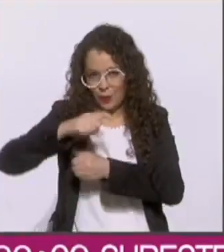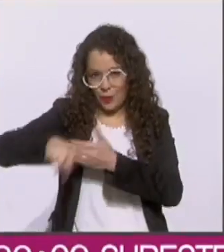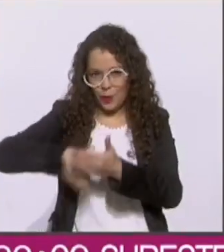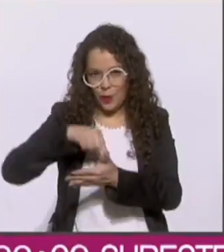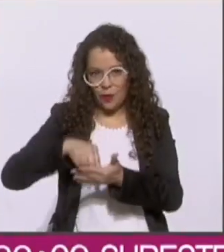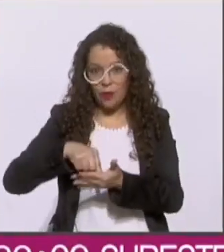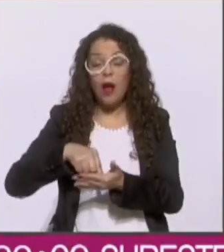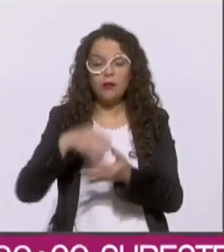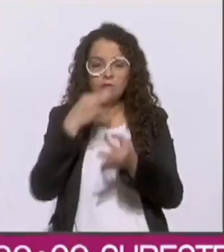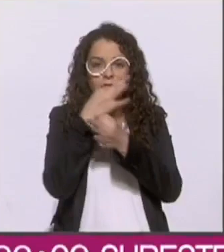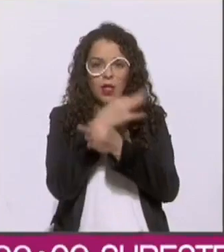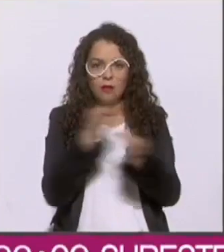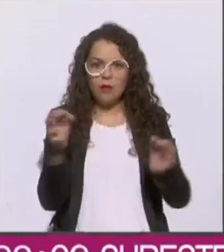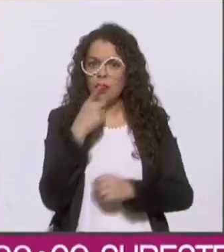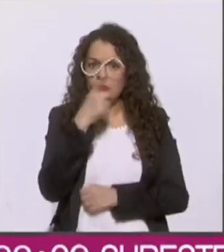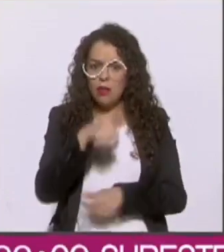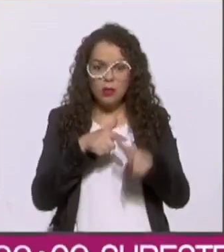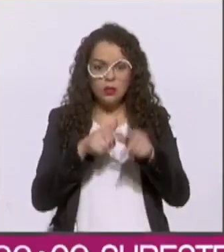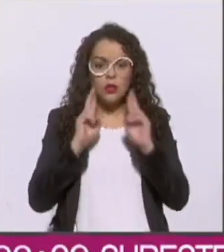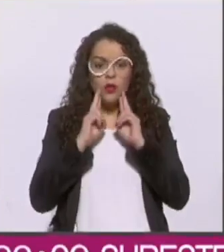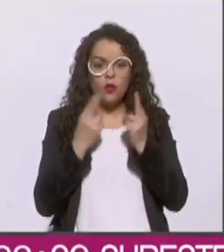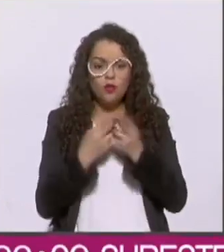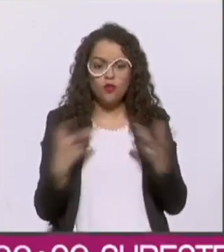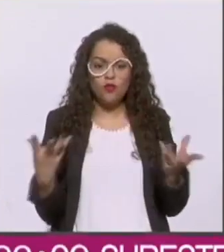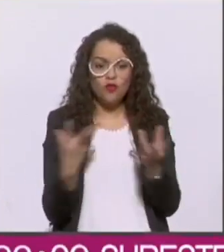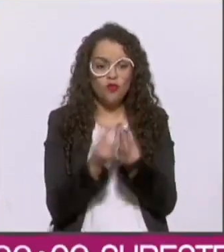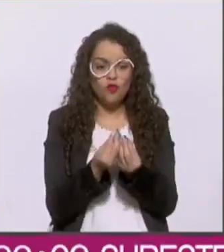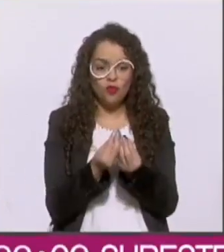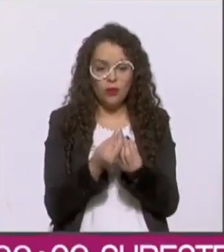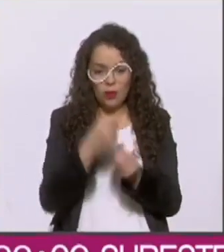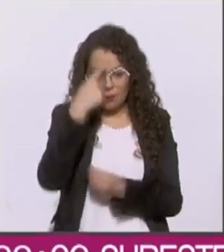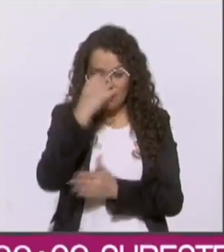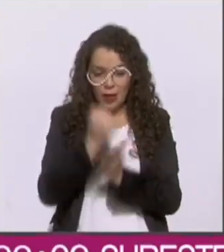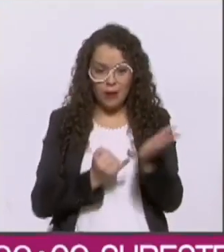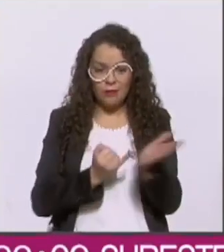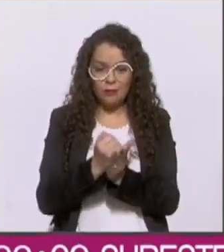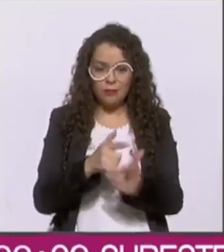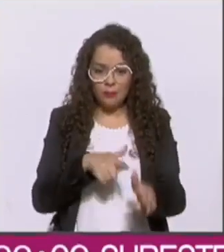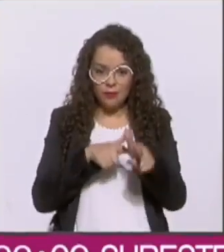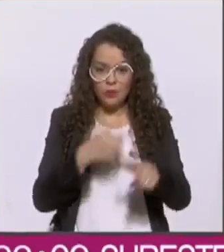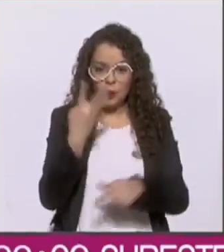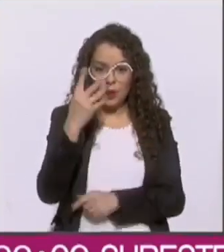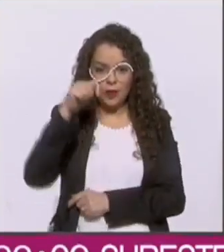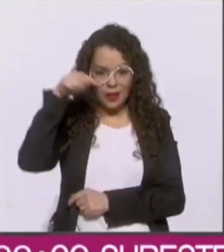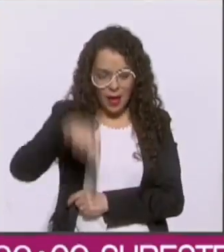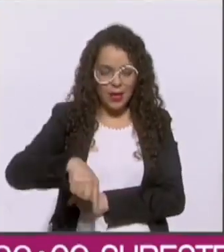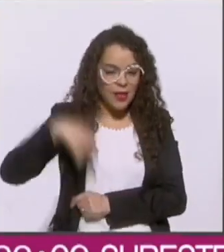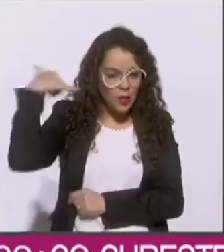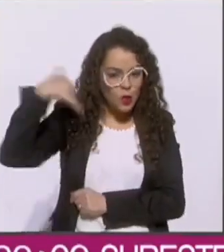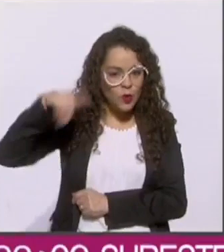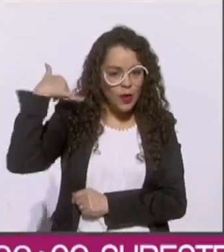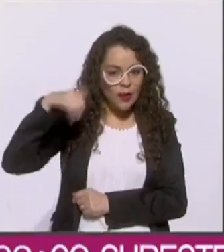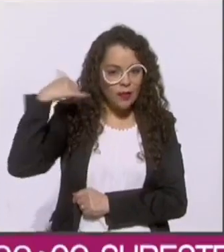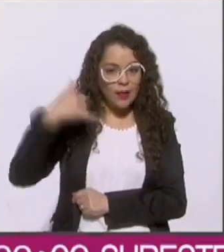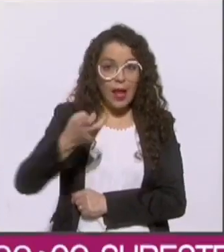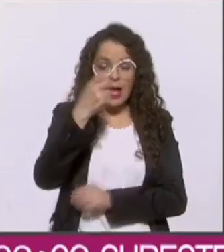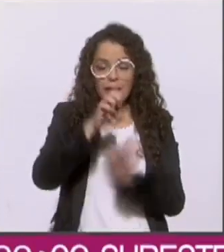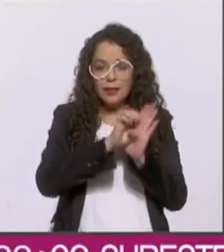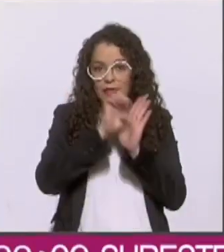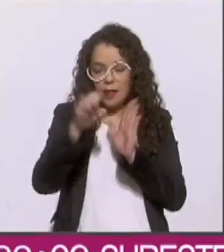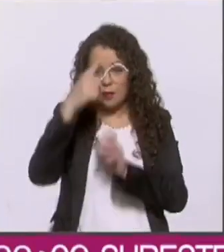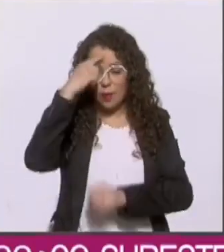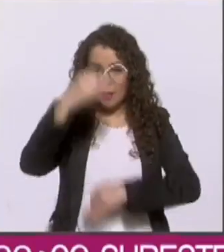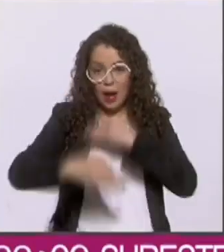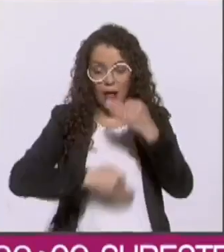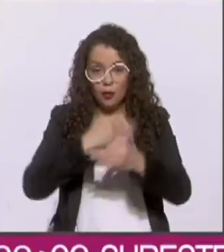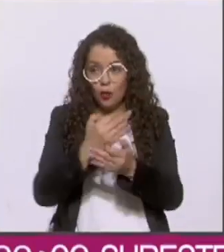un mensaje de unidad. Vamos en unidad para consolidar la Cuarta Transformación en nuestro estado. Y este tiene que ser el ejemplo para todas y